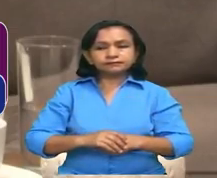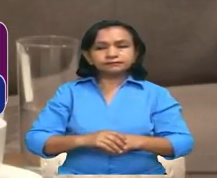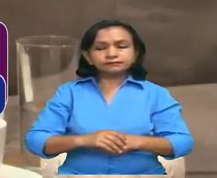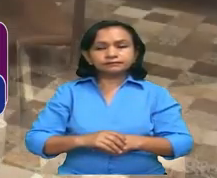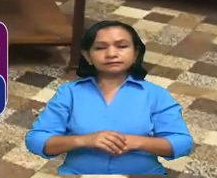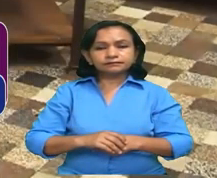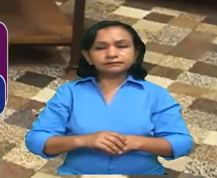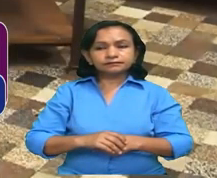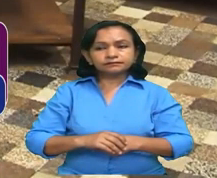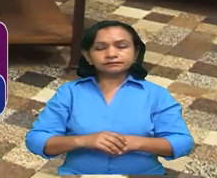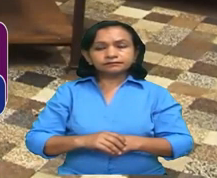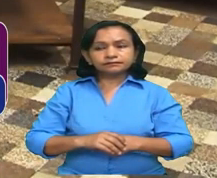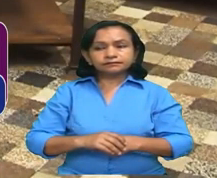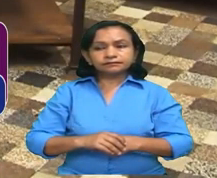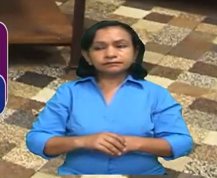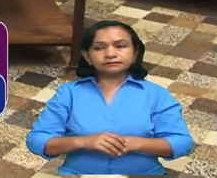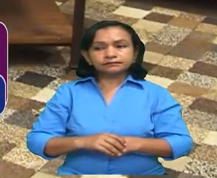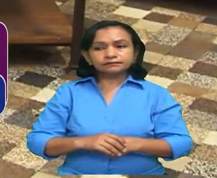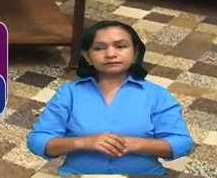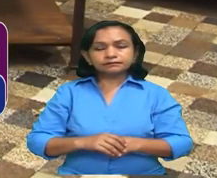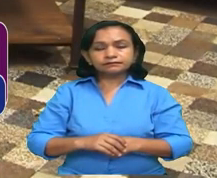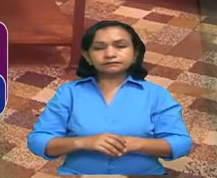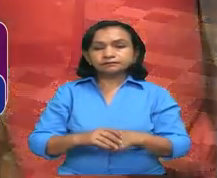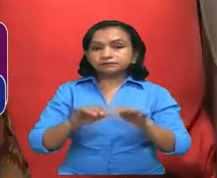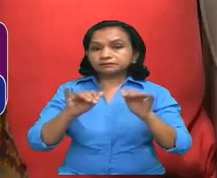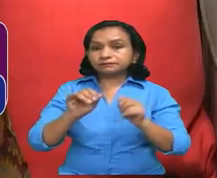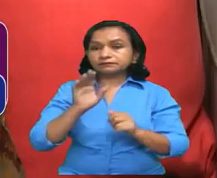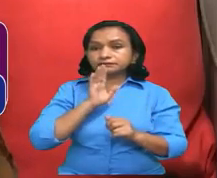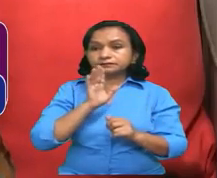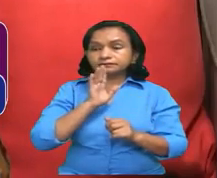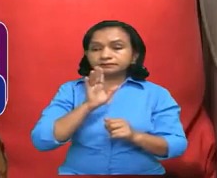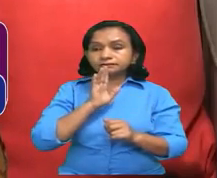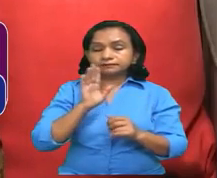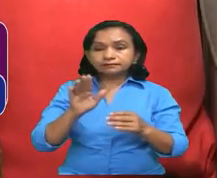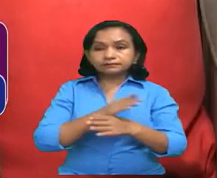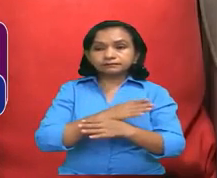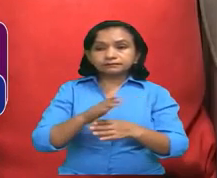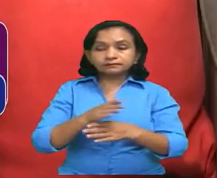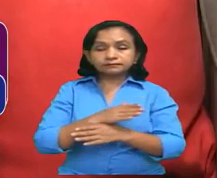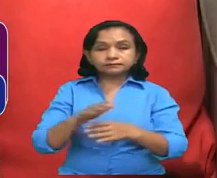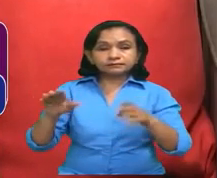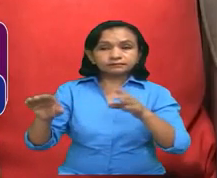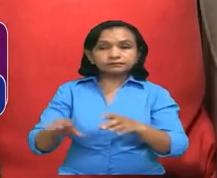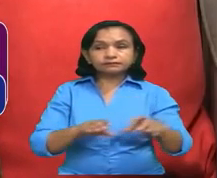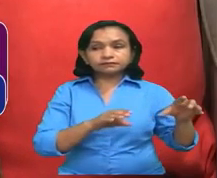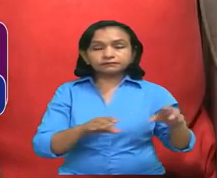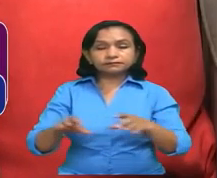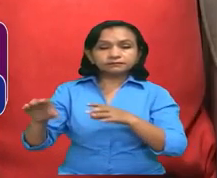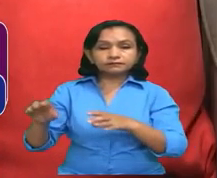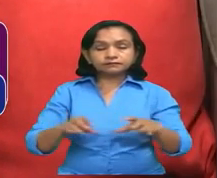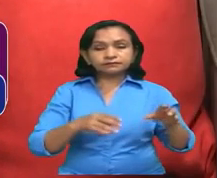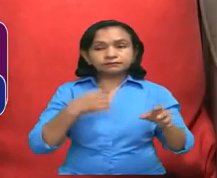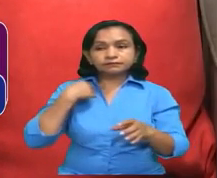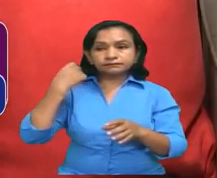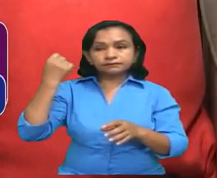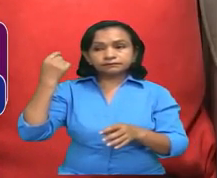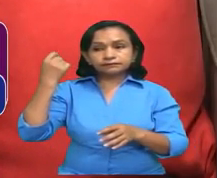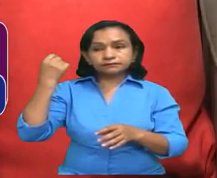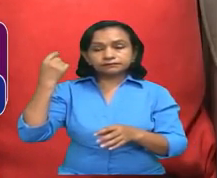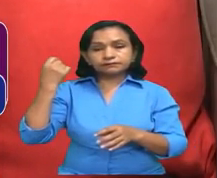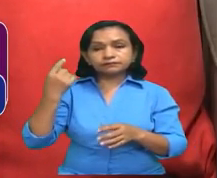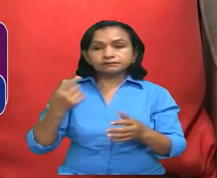visitaran y tuvieran la oportunidad de poder comprar también ellos durante la feria, no solamente consultar sobre los servicios turísticos, pero